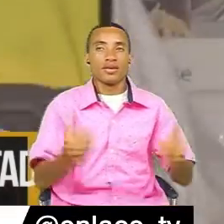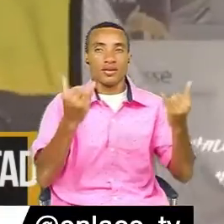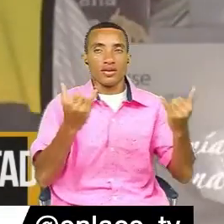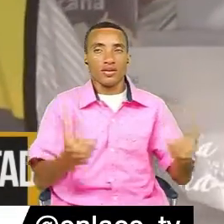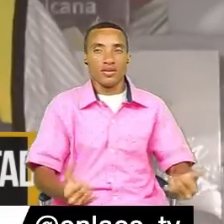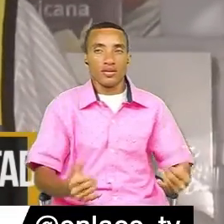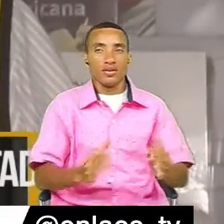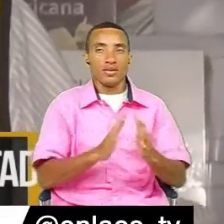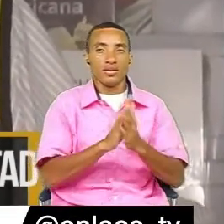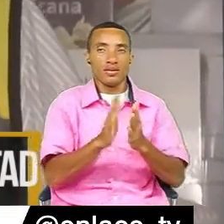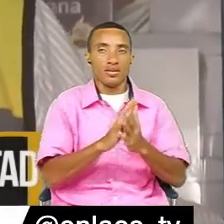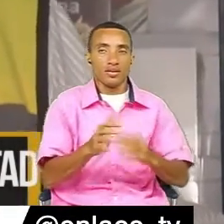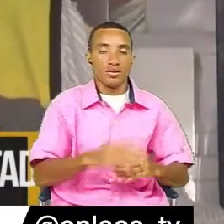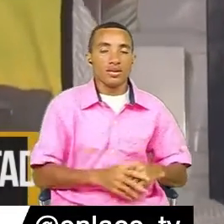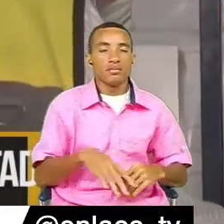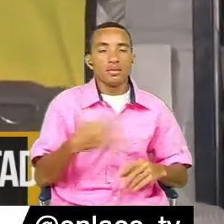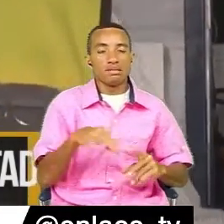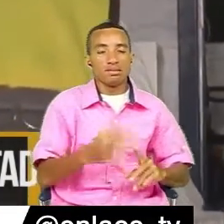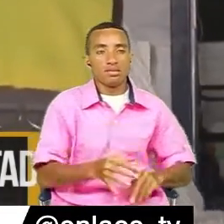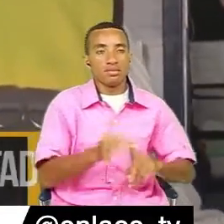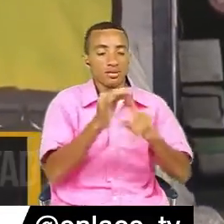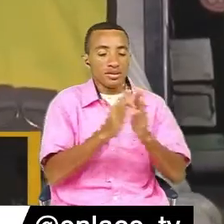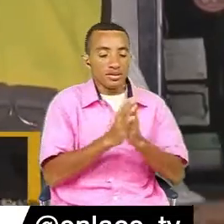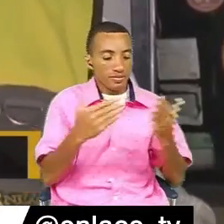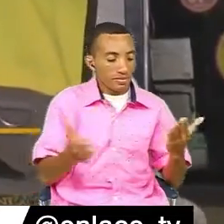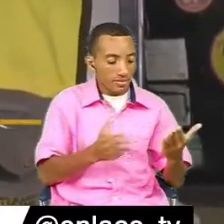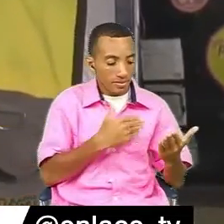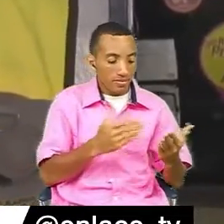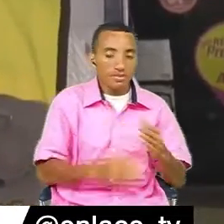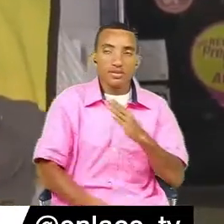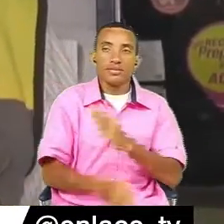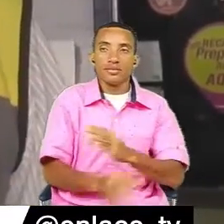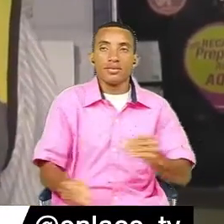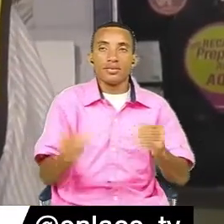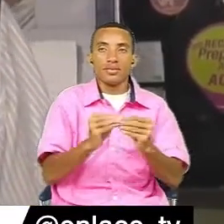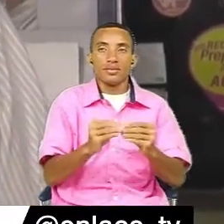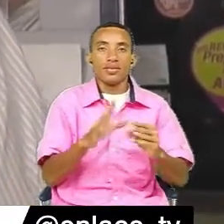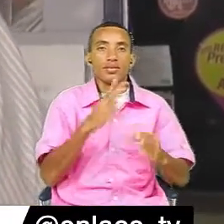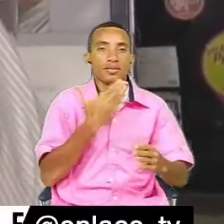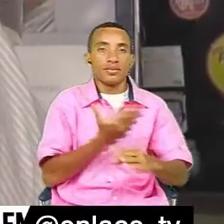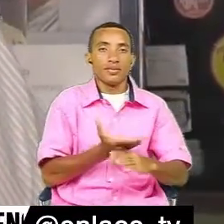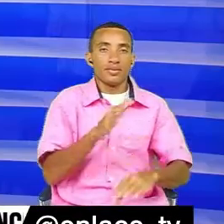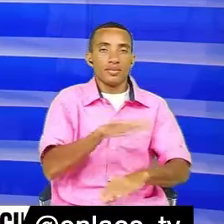en esta la más especial, Leer y Algo Más. Continúen ustedes con más noticias, muy buenas tardes.